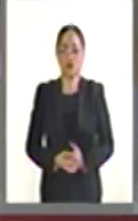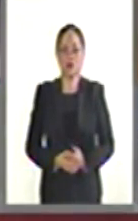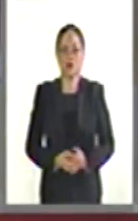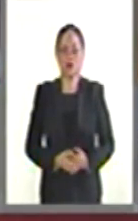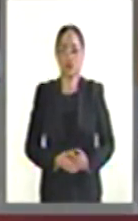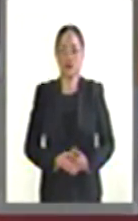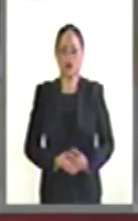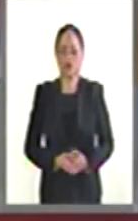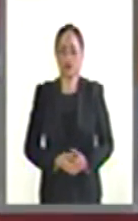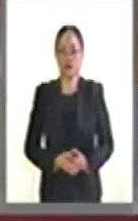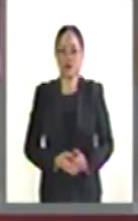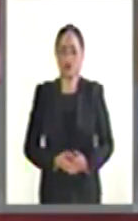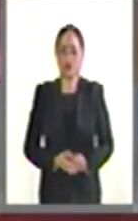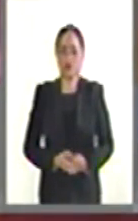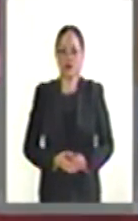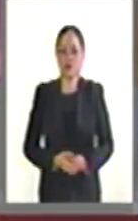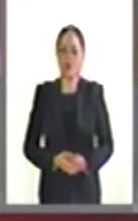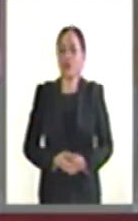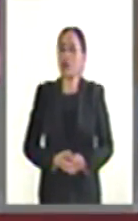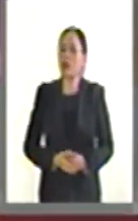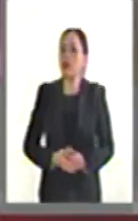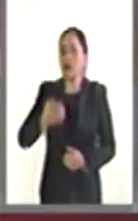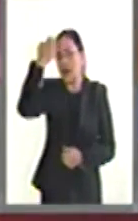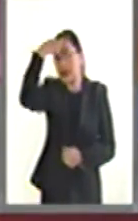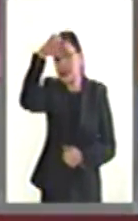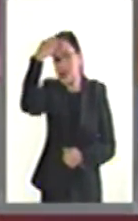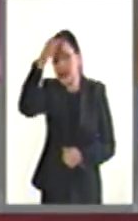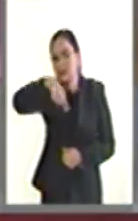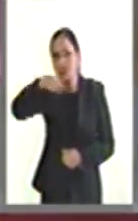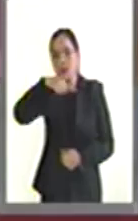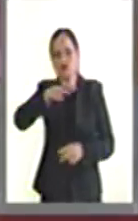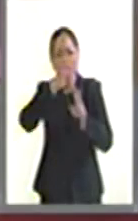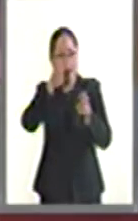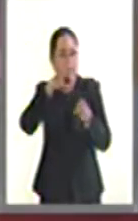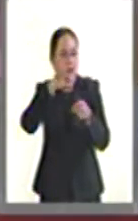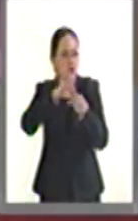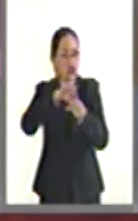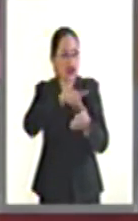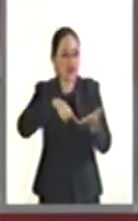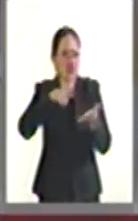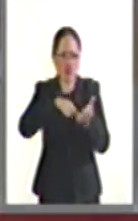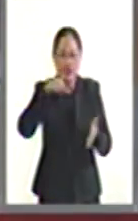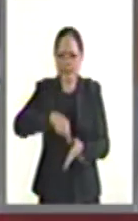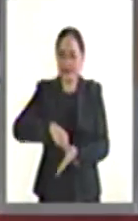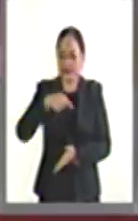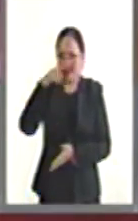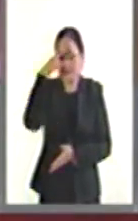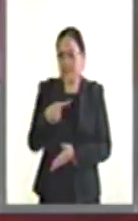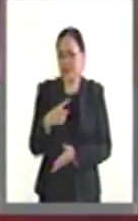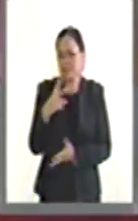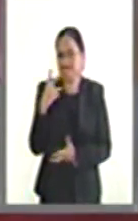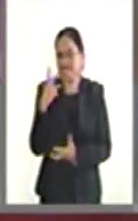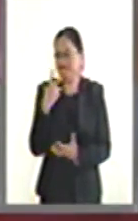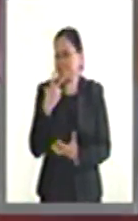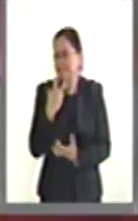La experiencia en materia electoral en México es frustrante y